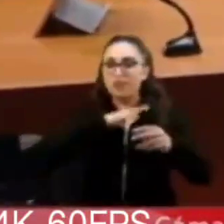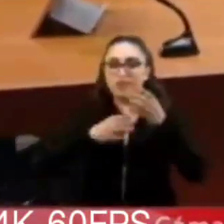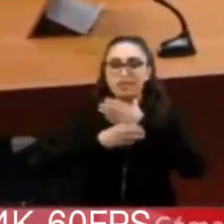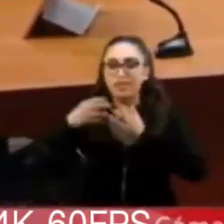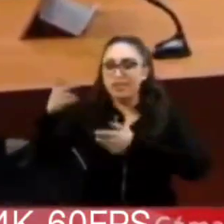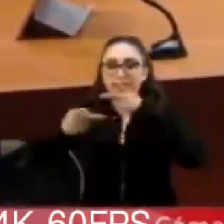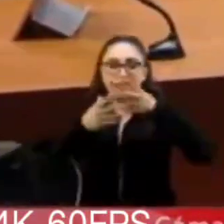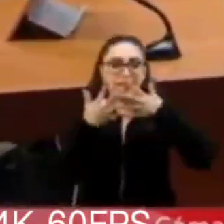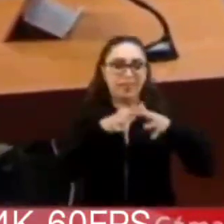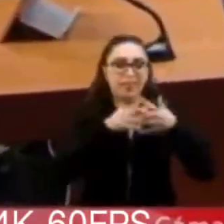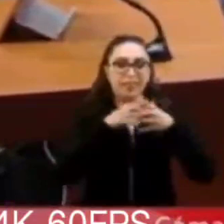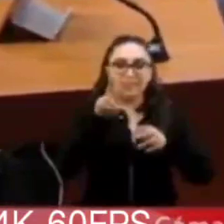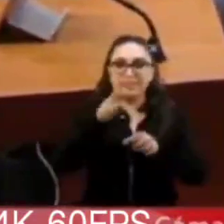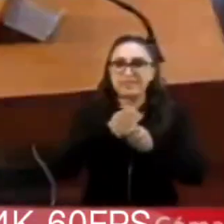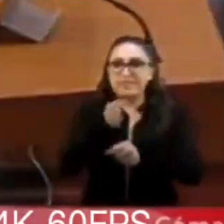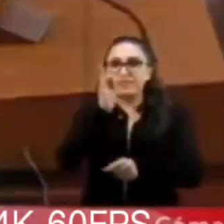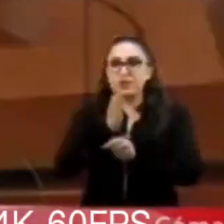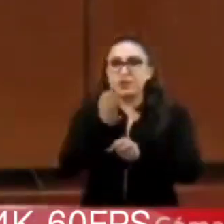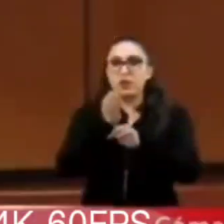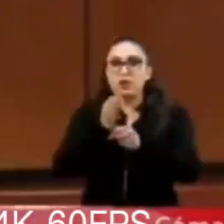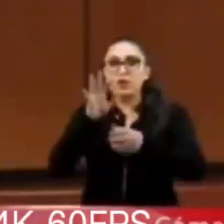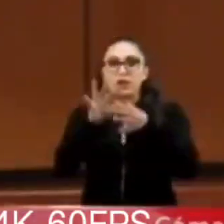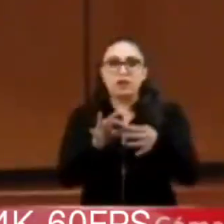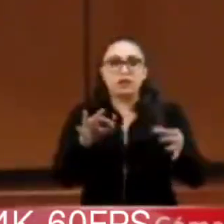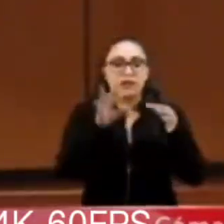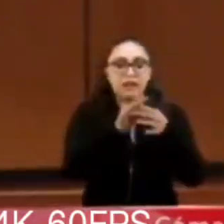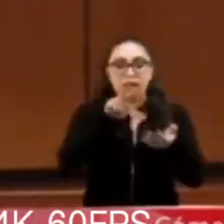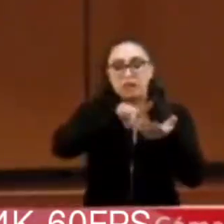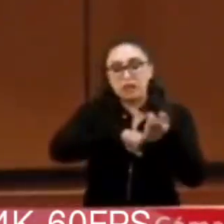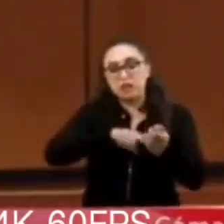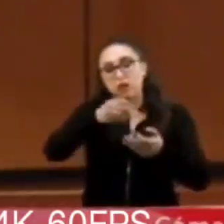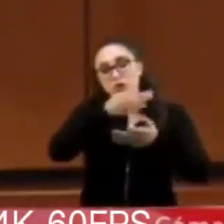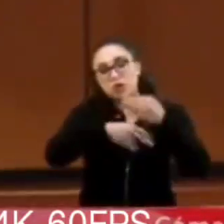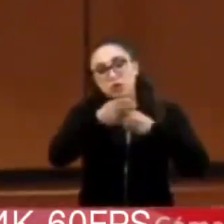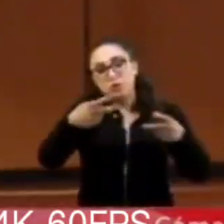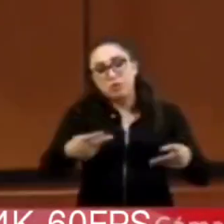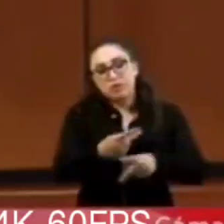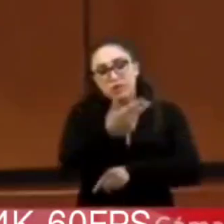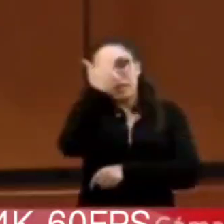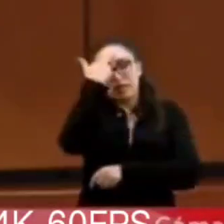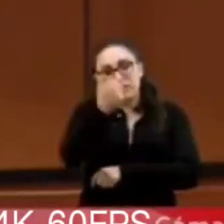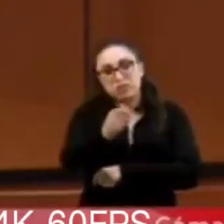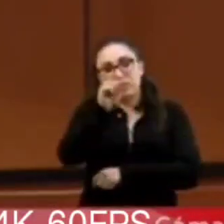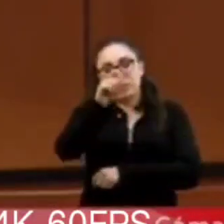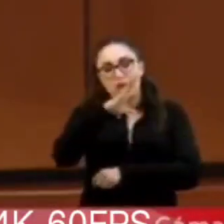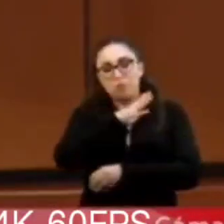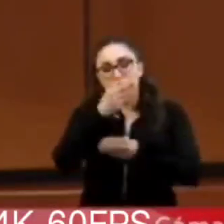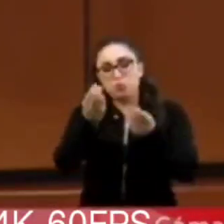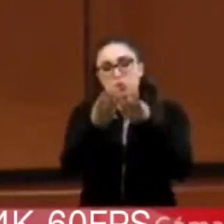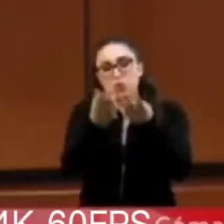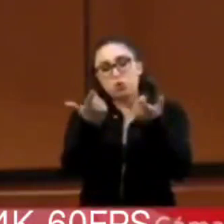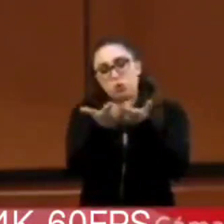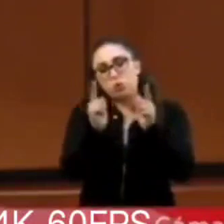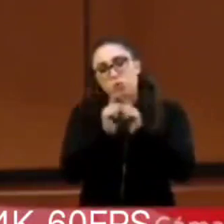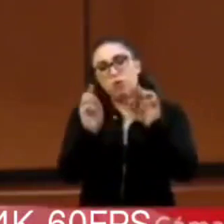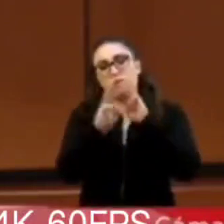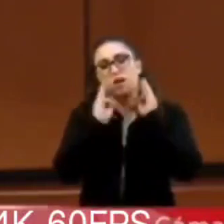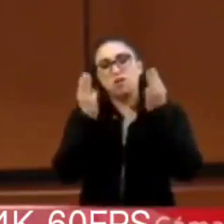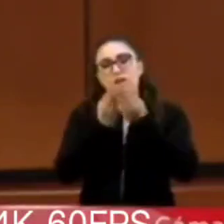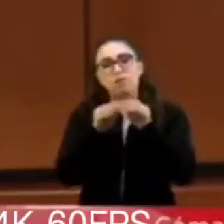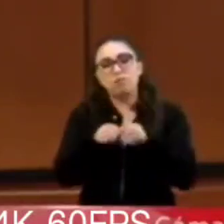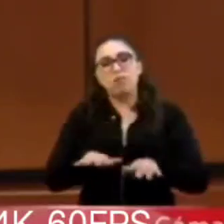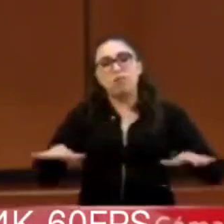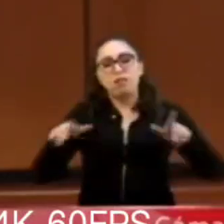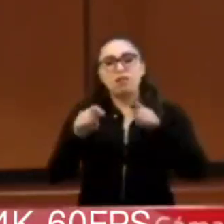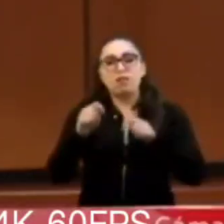Desgraciadamente, lo que vemos, esto es reflejo muchas veces del crimen organizado. Y alguien que ha venido aquí a hablar del